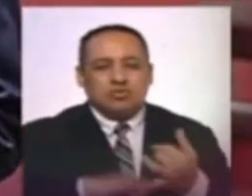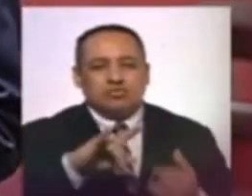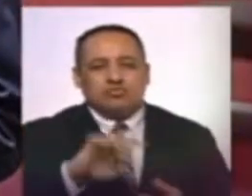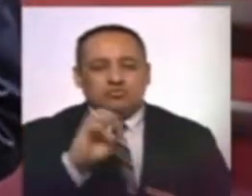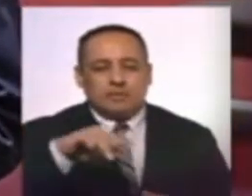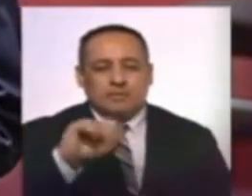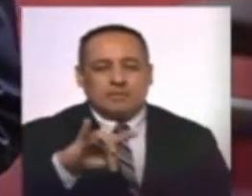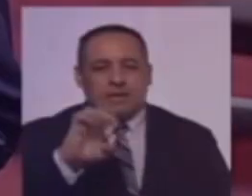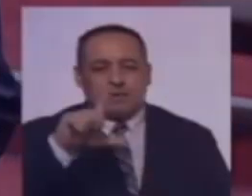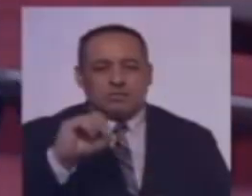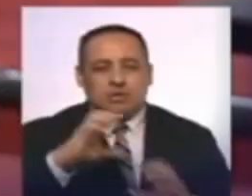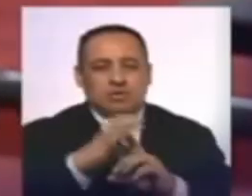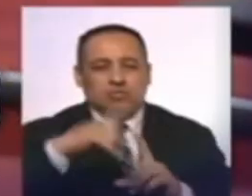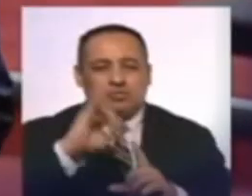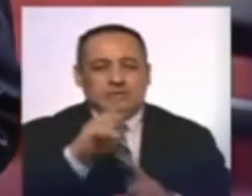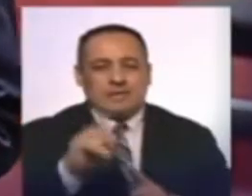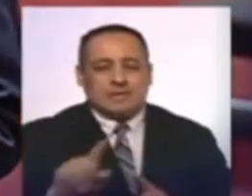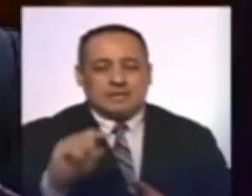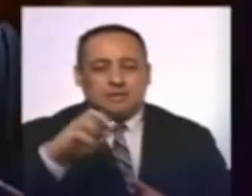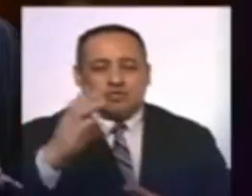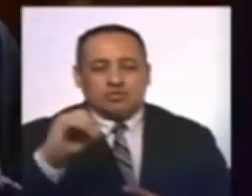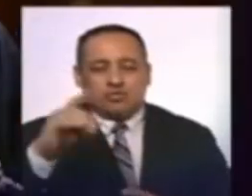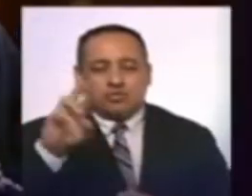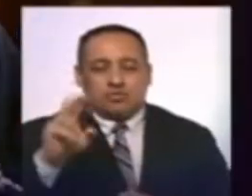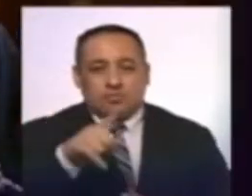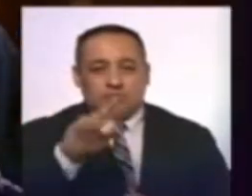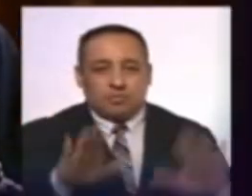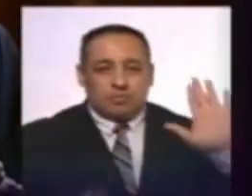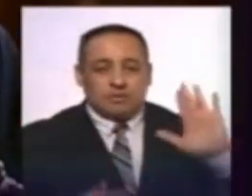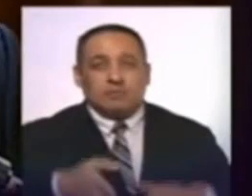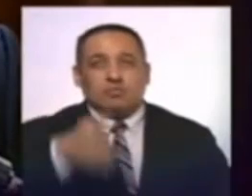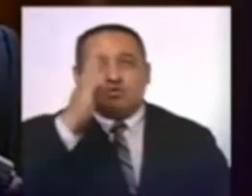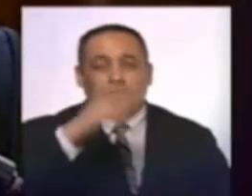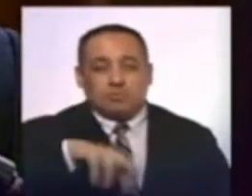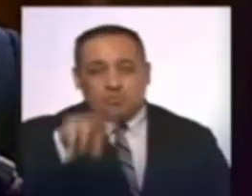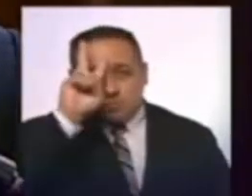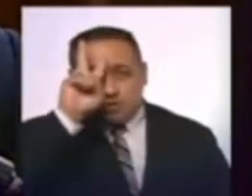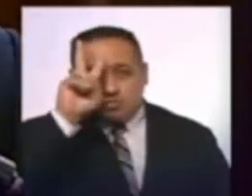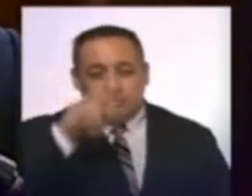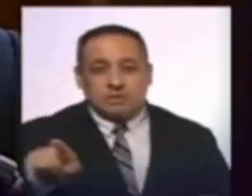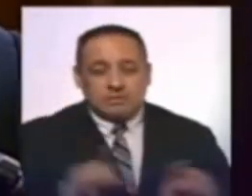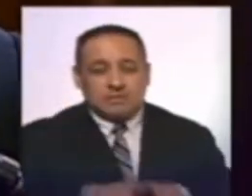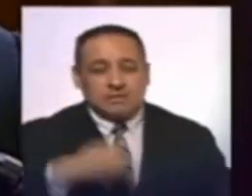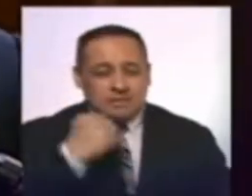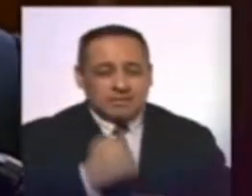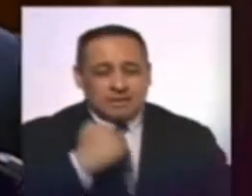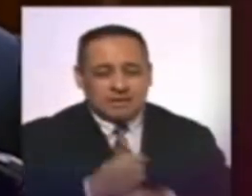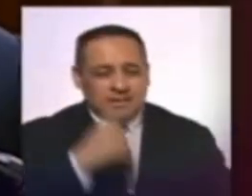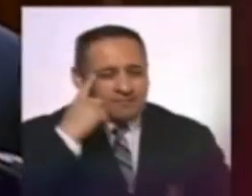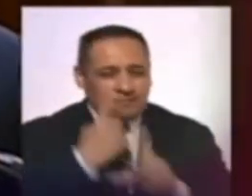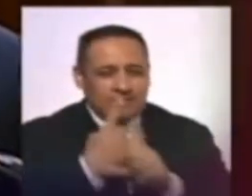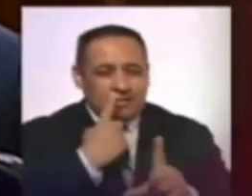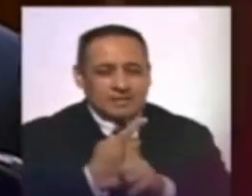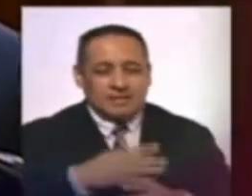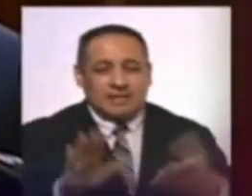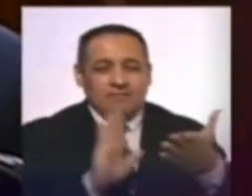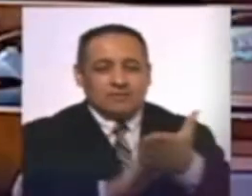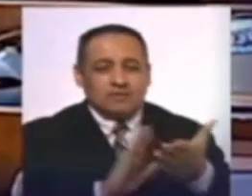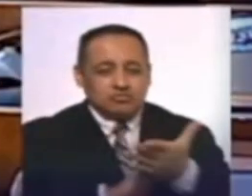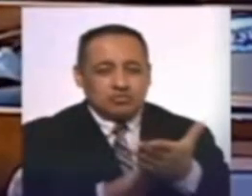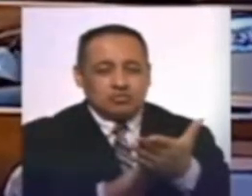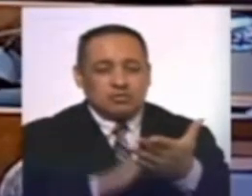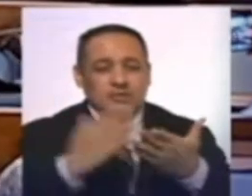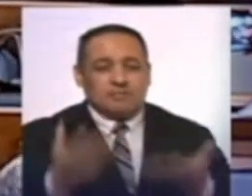ser independiente de cualquier ideología, por lo que los derechos humanos están por encima. Fueron algunas de las palabras en su primer mensaje